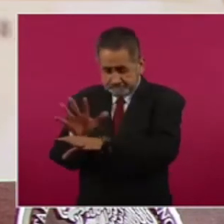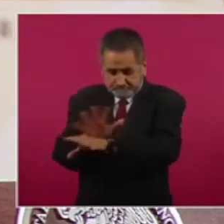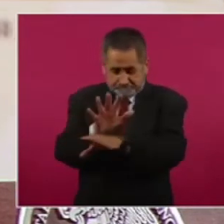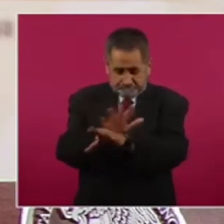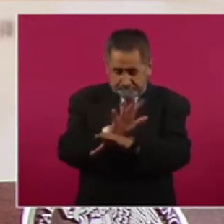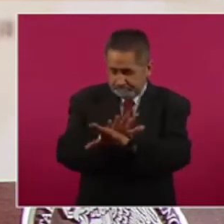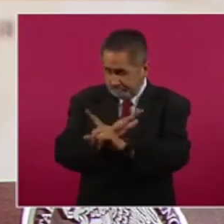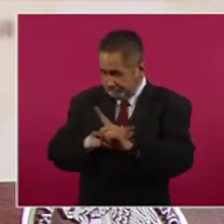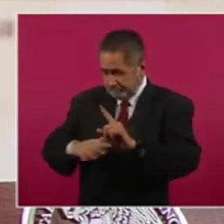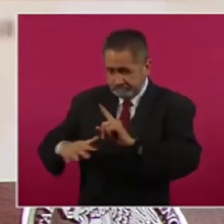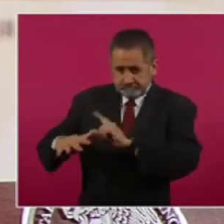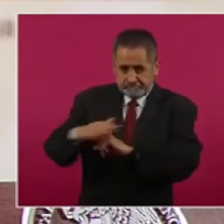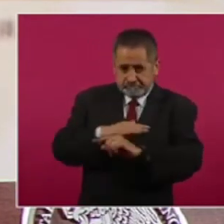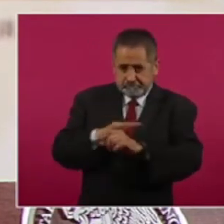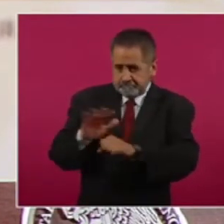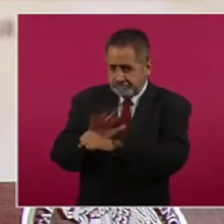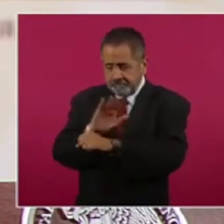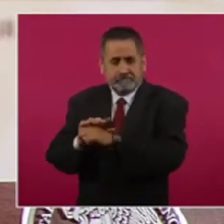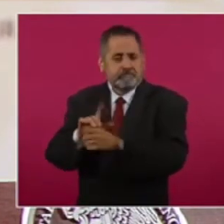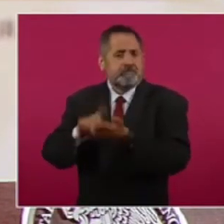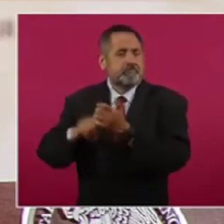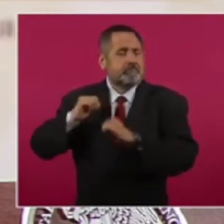como decía Ortega y Gasset,